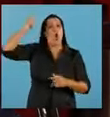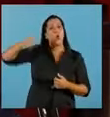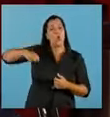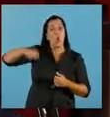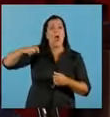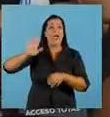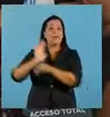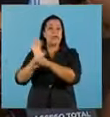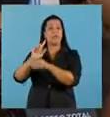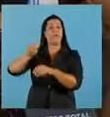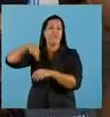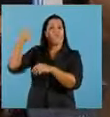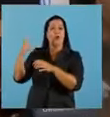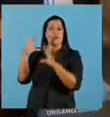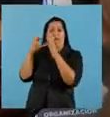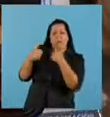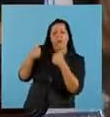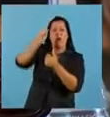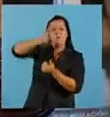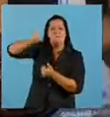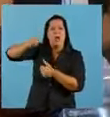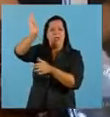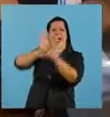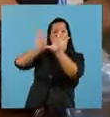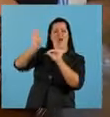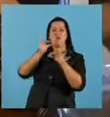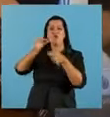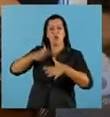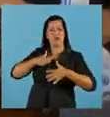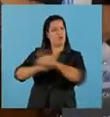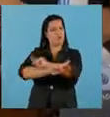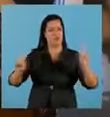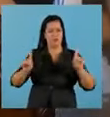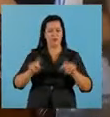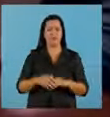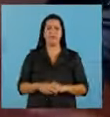de poderes inconfesables de cualquier naturaleza.